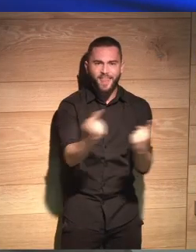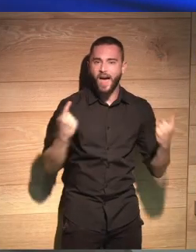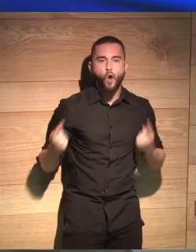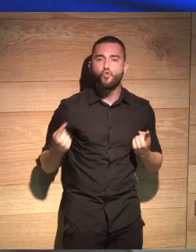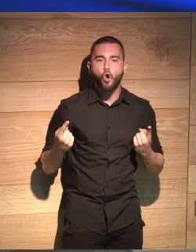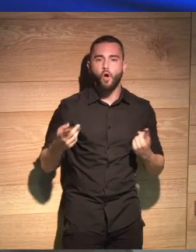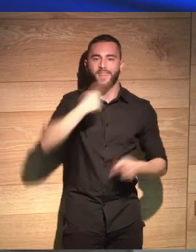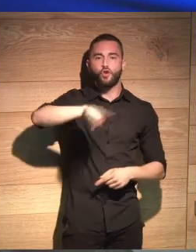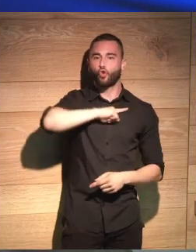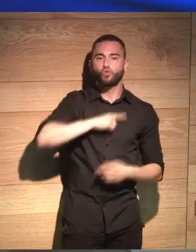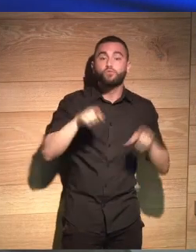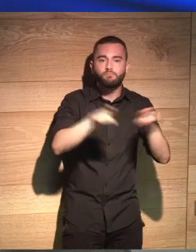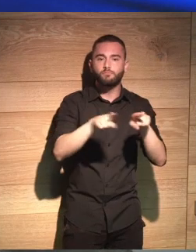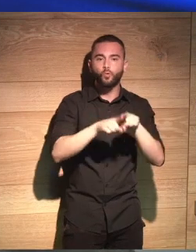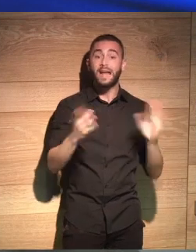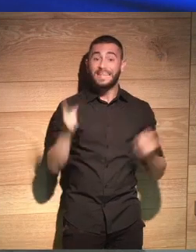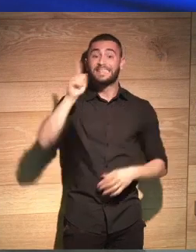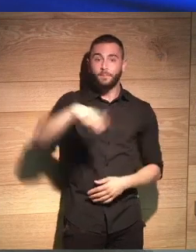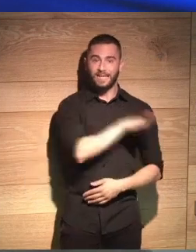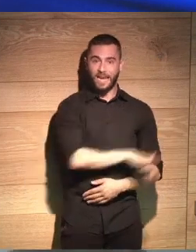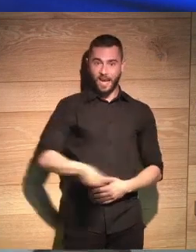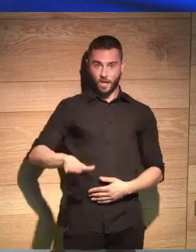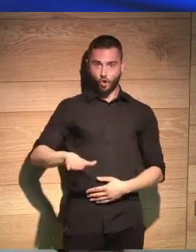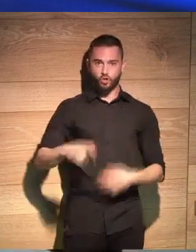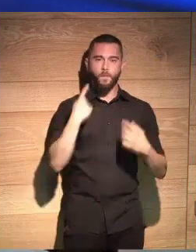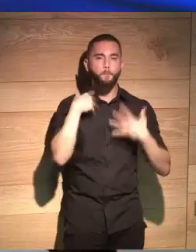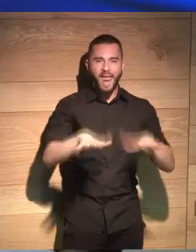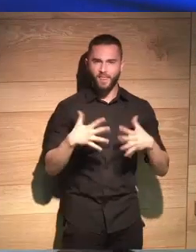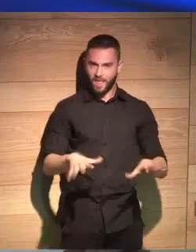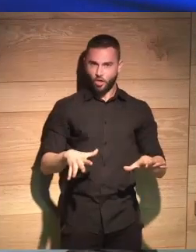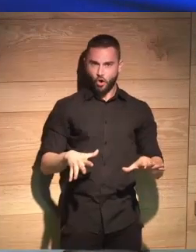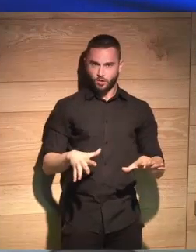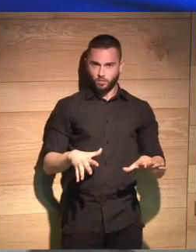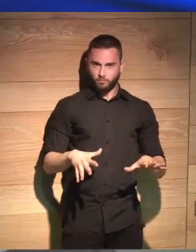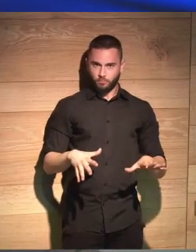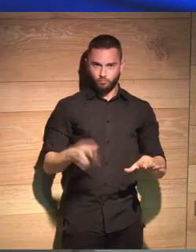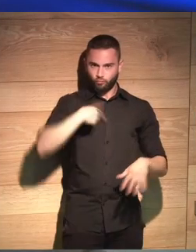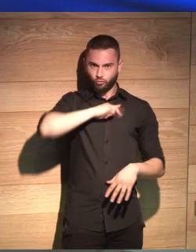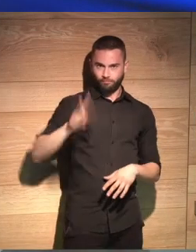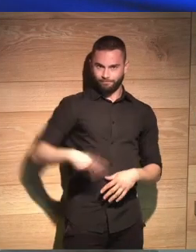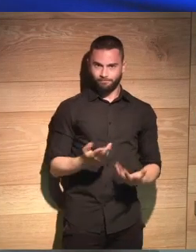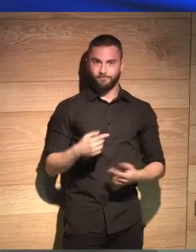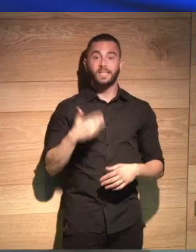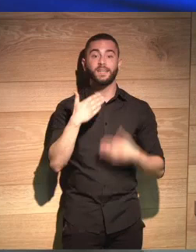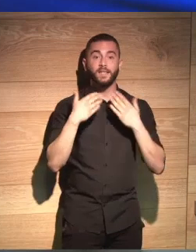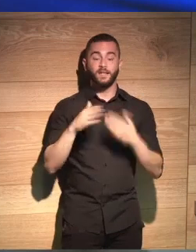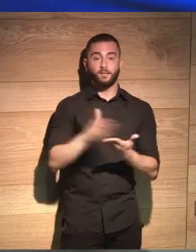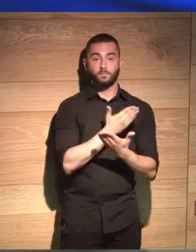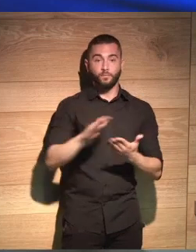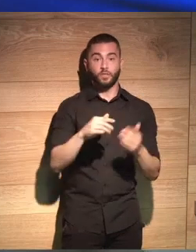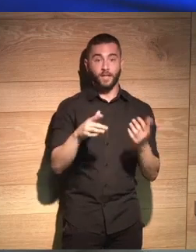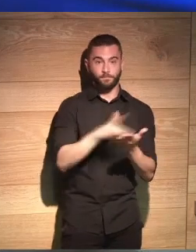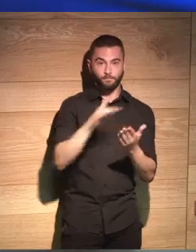nosotros, pero también somos esos niños, también los niños perdidos, y gracias a la prosa de Valeria